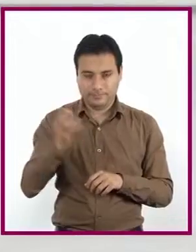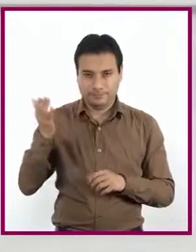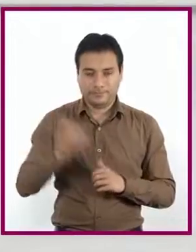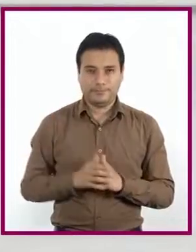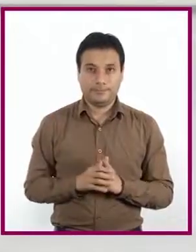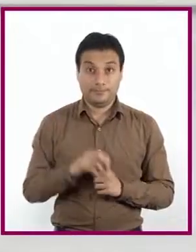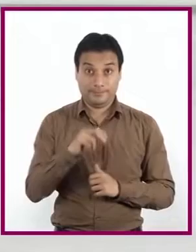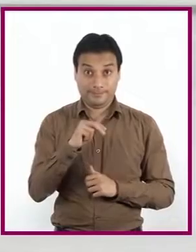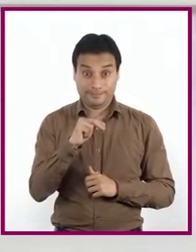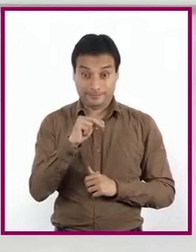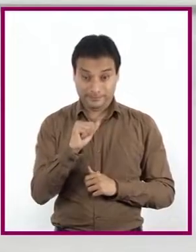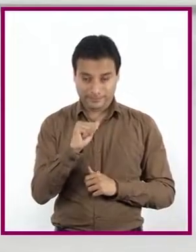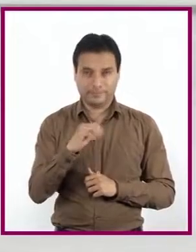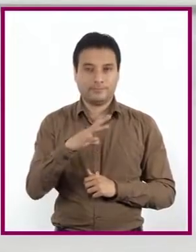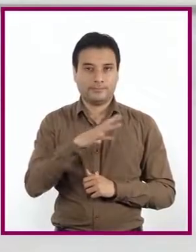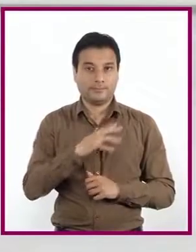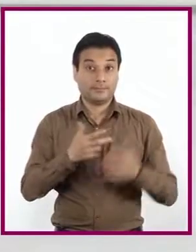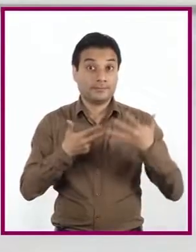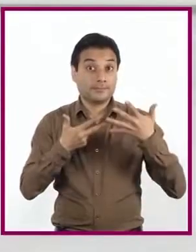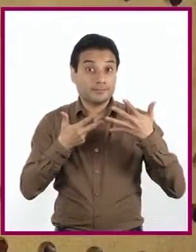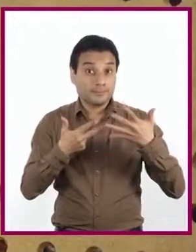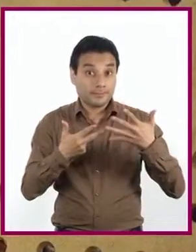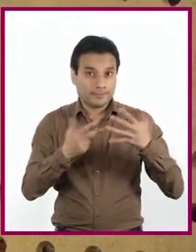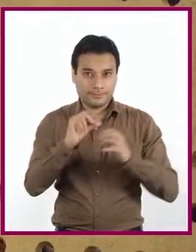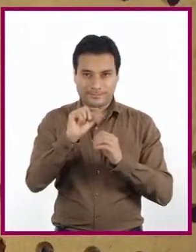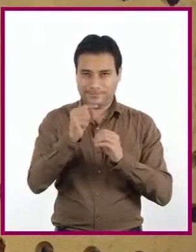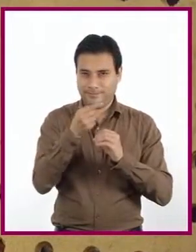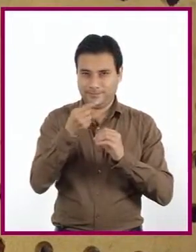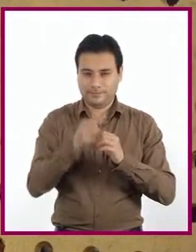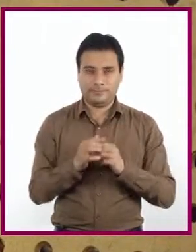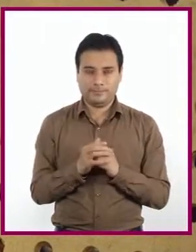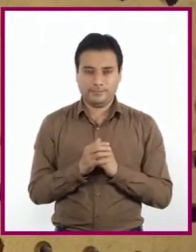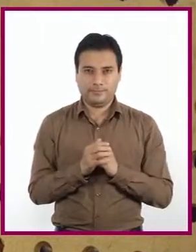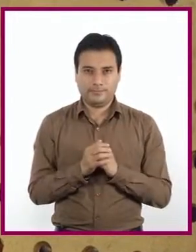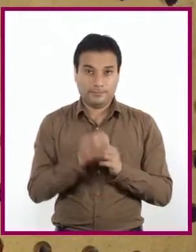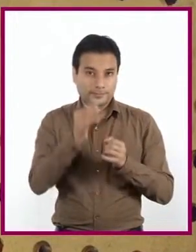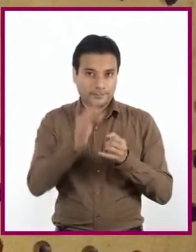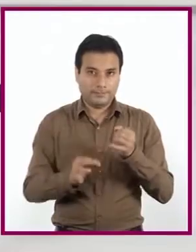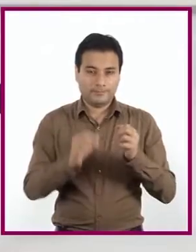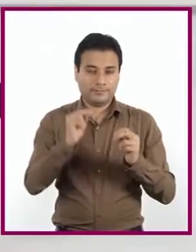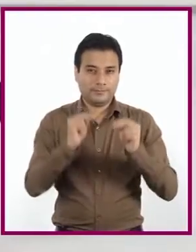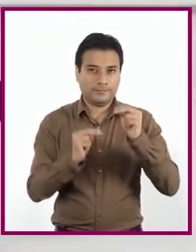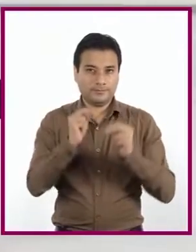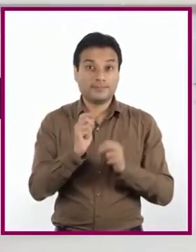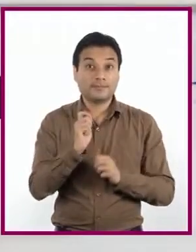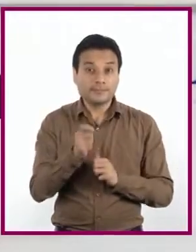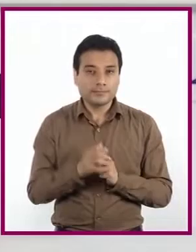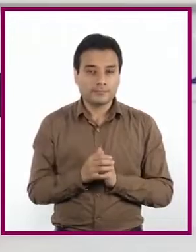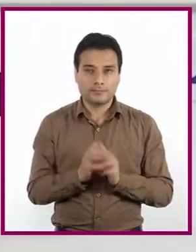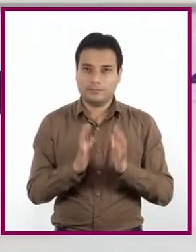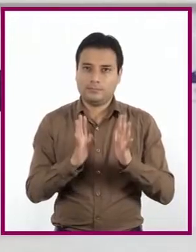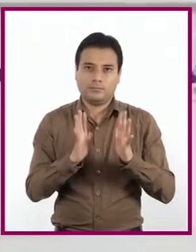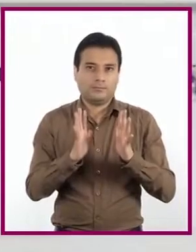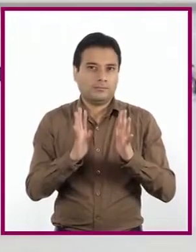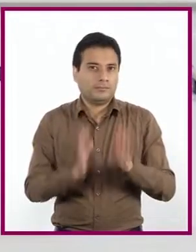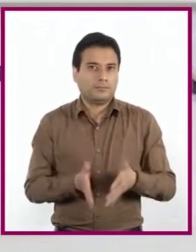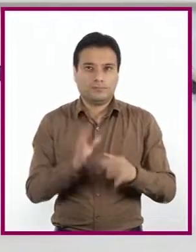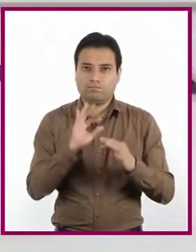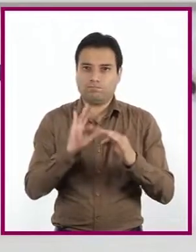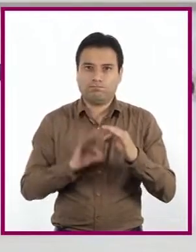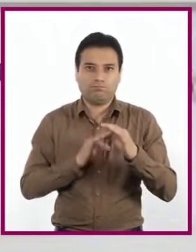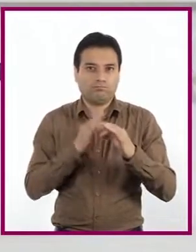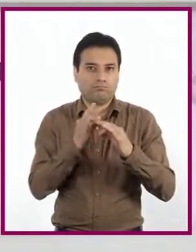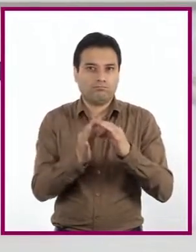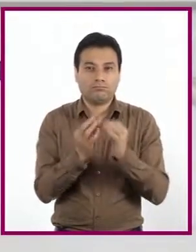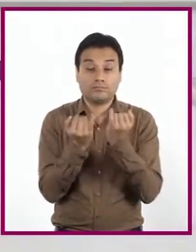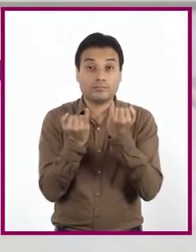El sodio tiene 8 electrones en su última órbita. Esto me indica que ya adquiere la estabilidad del